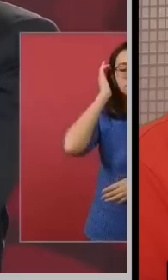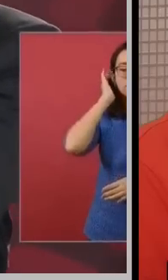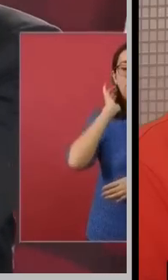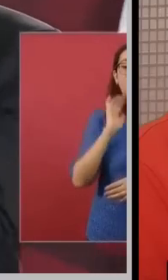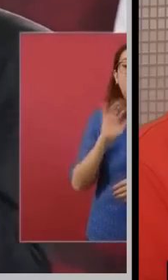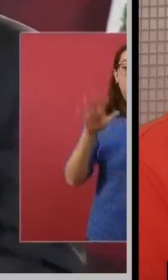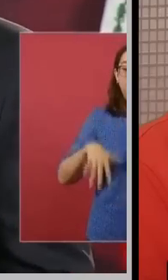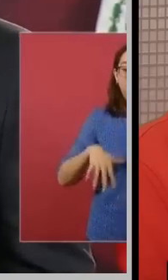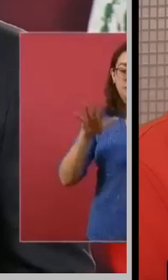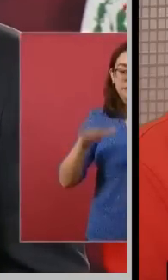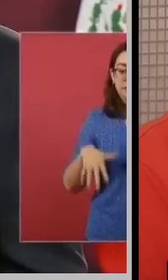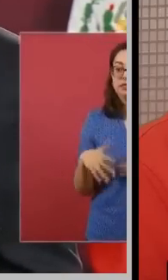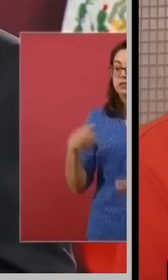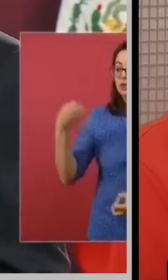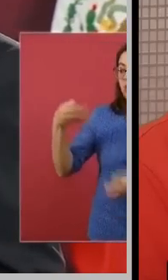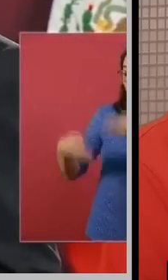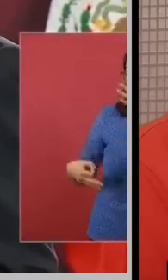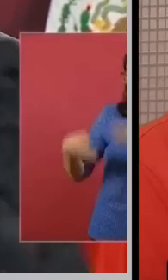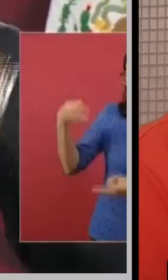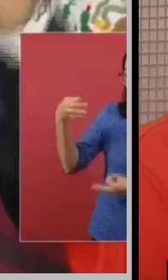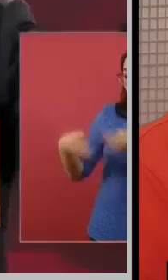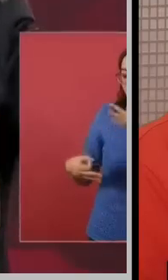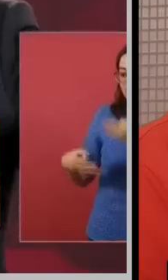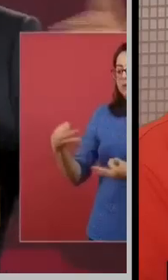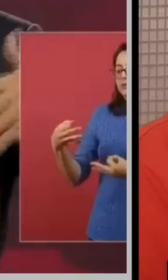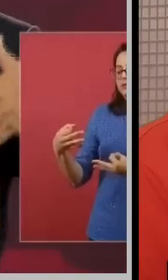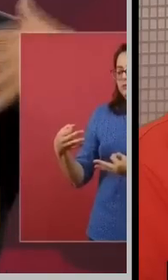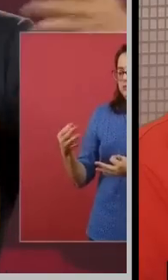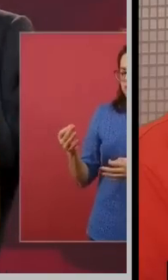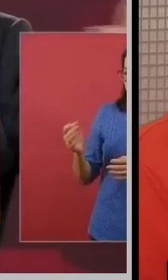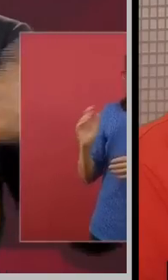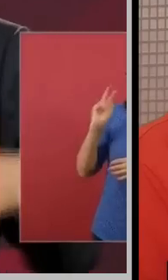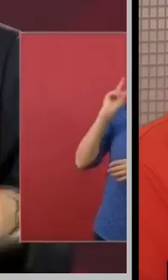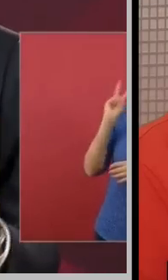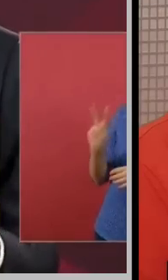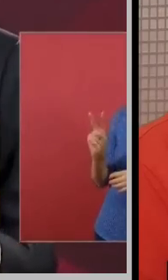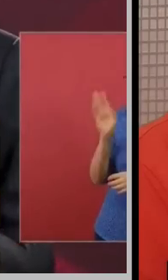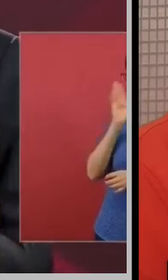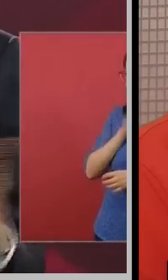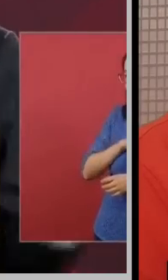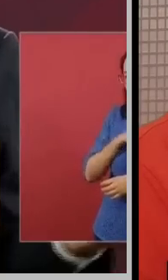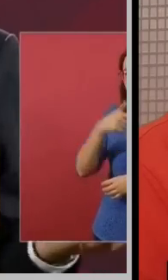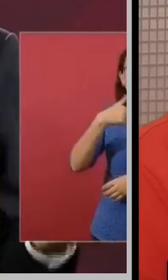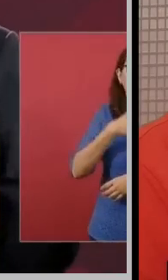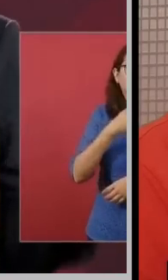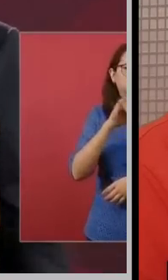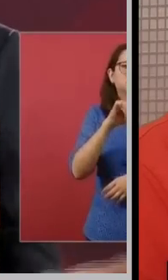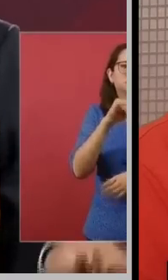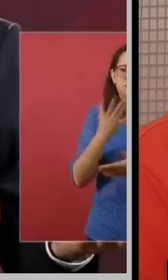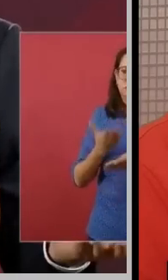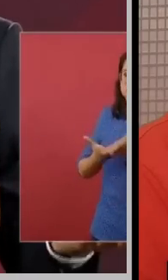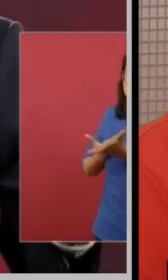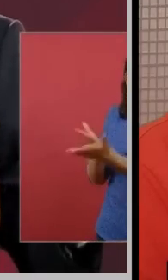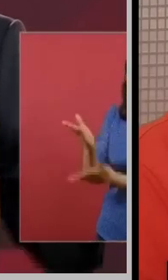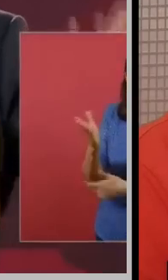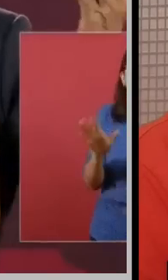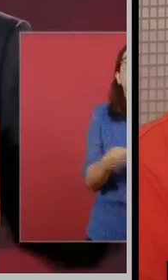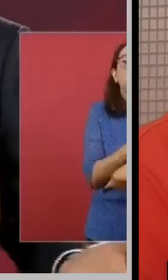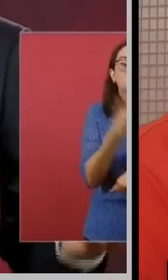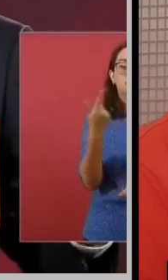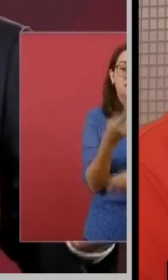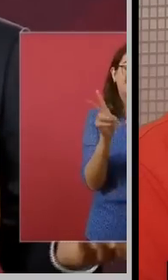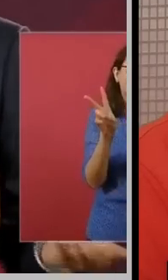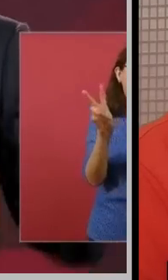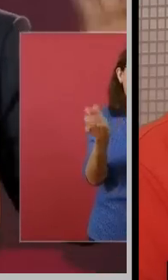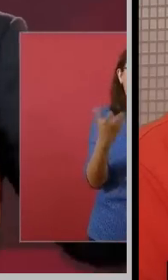el comportamiento de jueces porque se trata de asuntos delicadísimos en